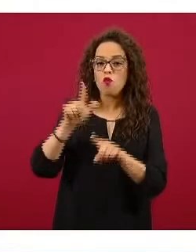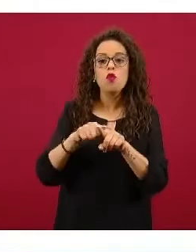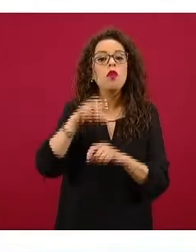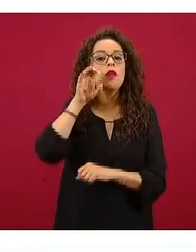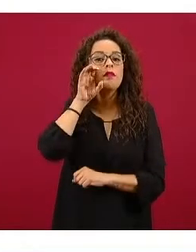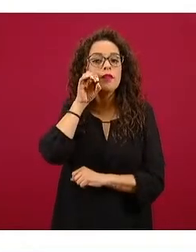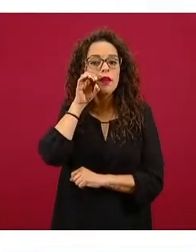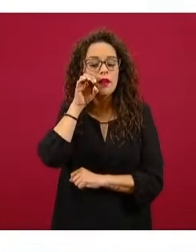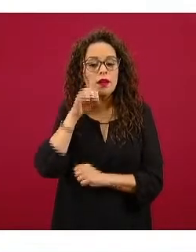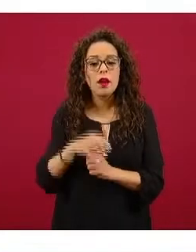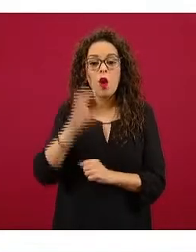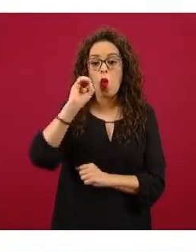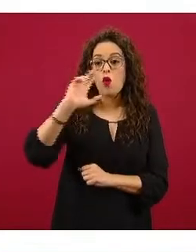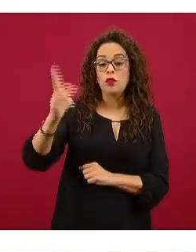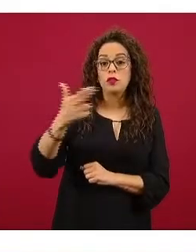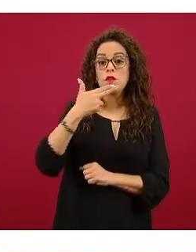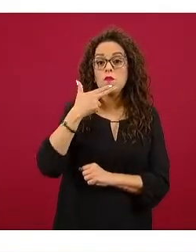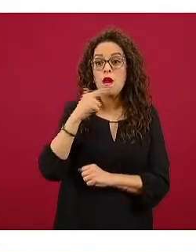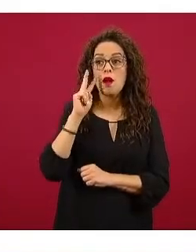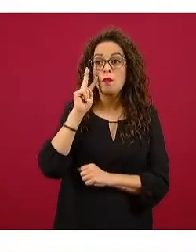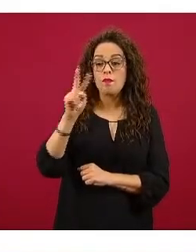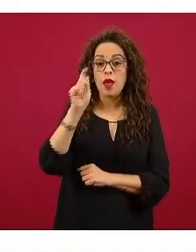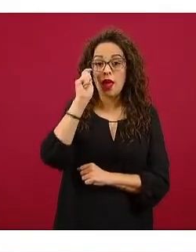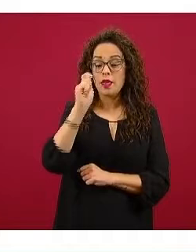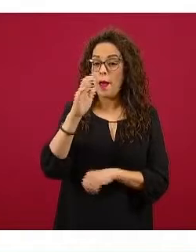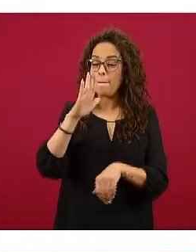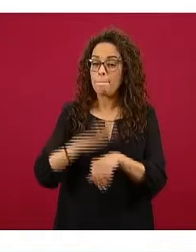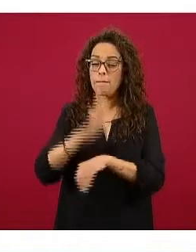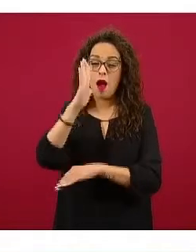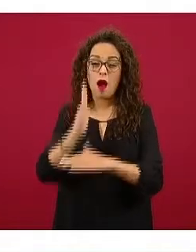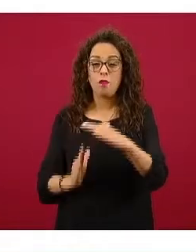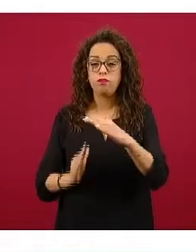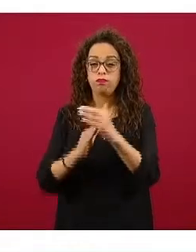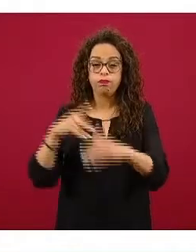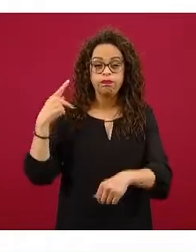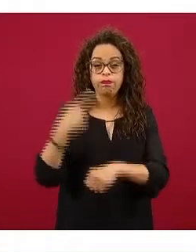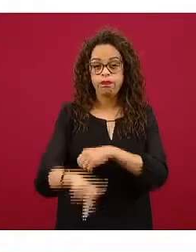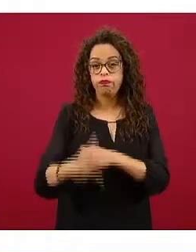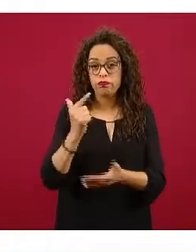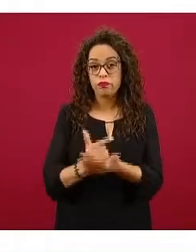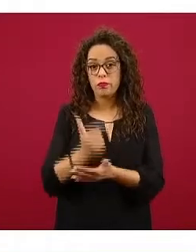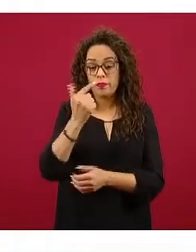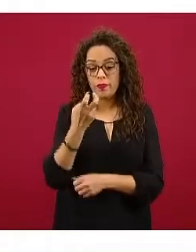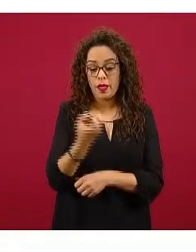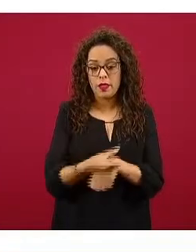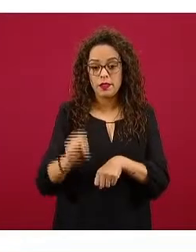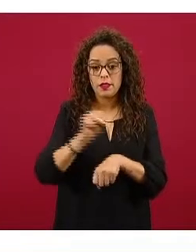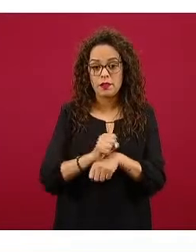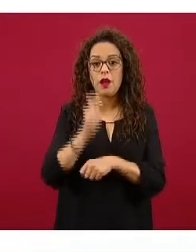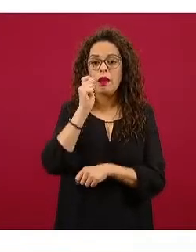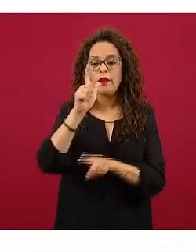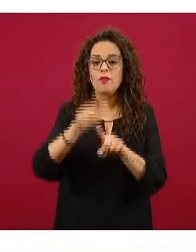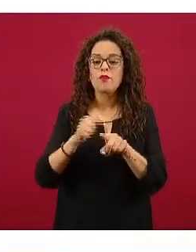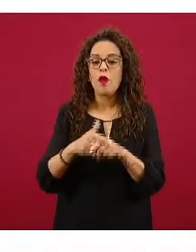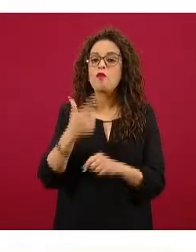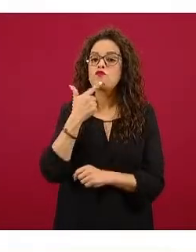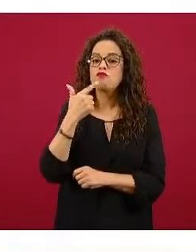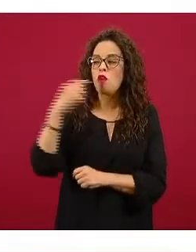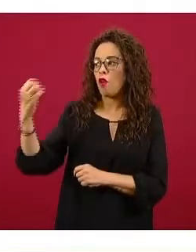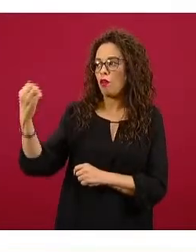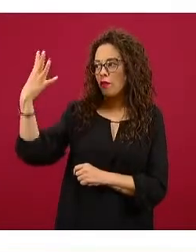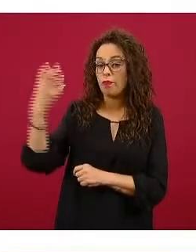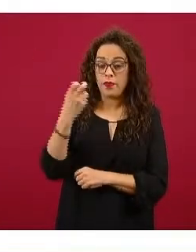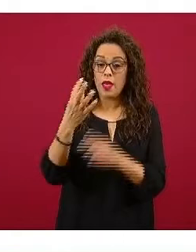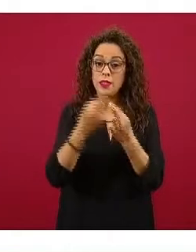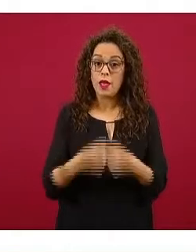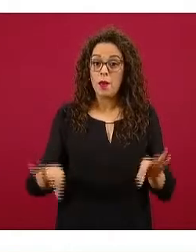en este caso Chihuahua, que está en el riesgo máximo a partir de esta semana. Entonces, muy importante prestar atención a través